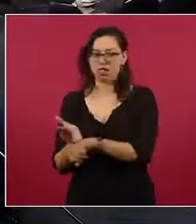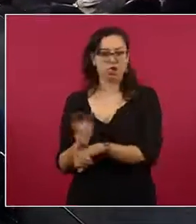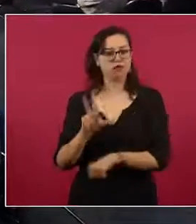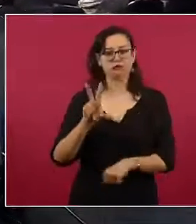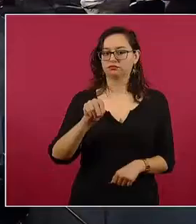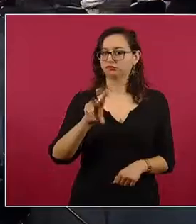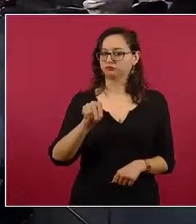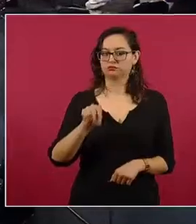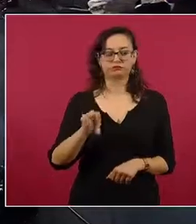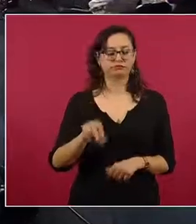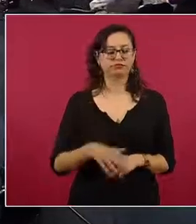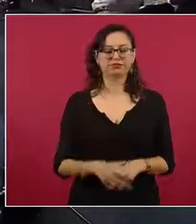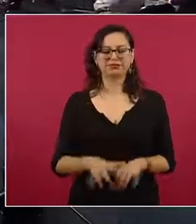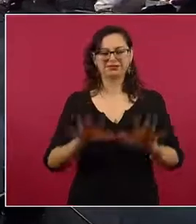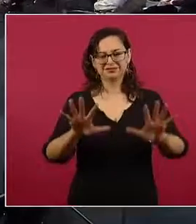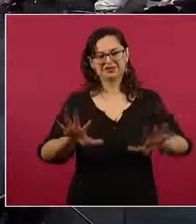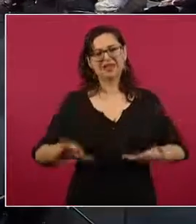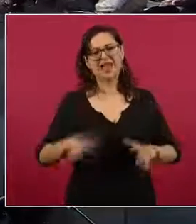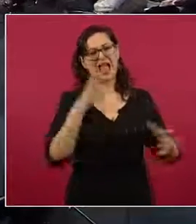Miren,